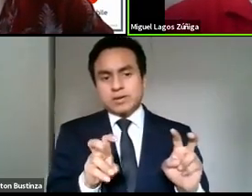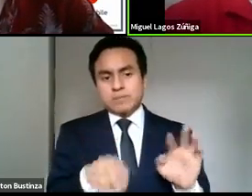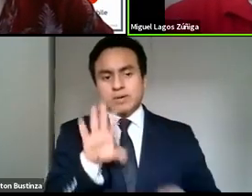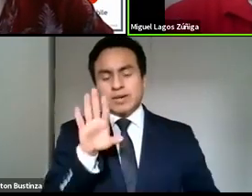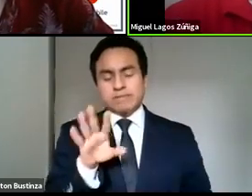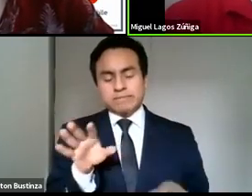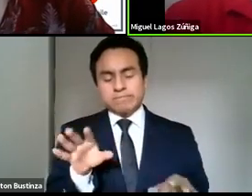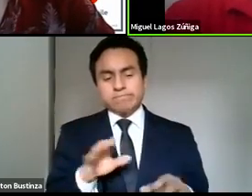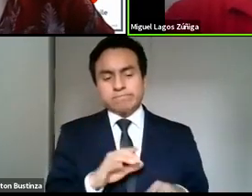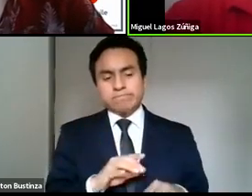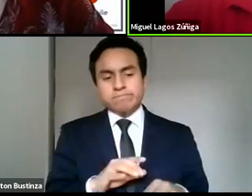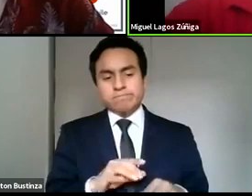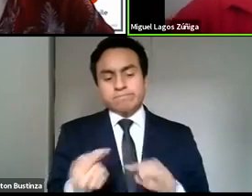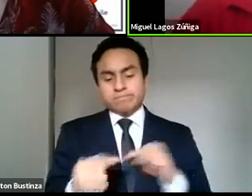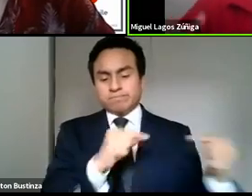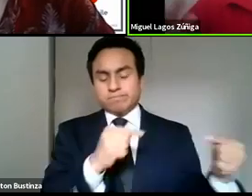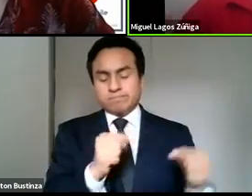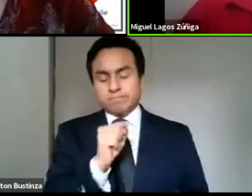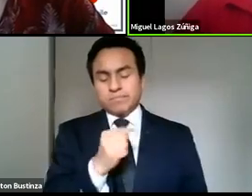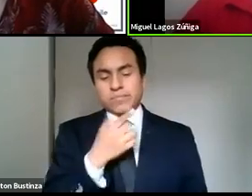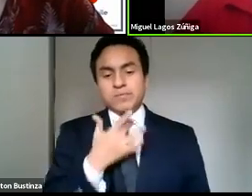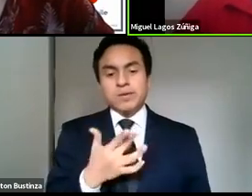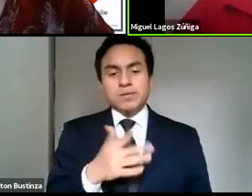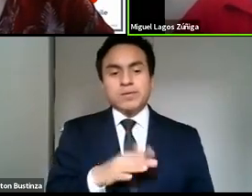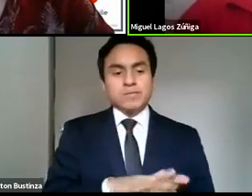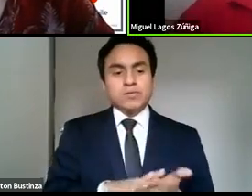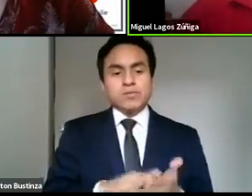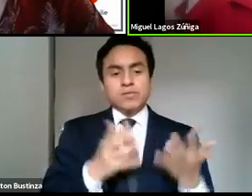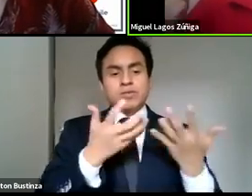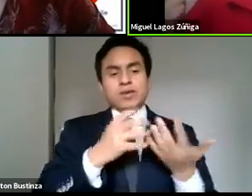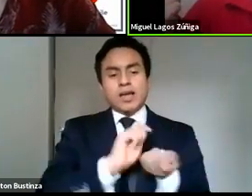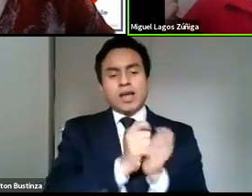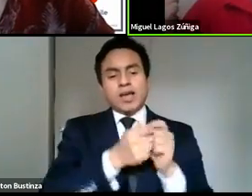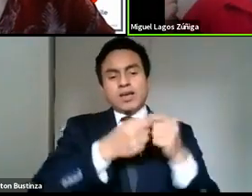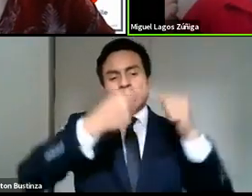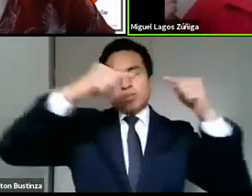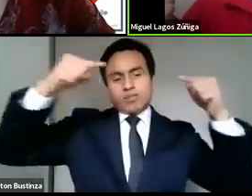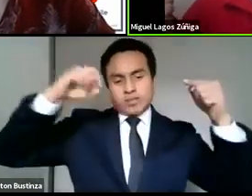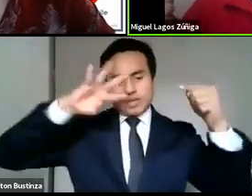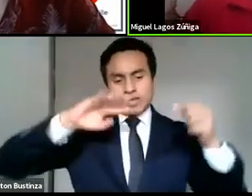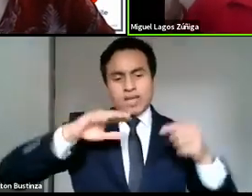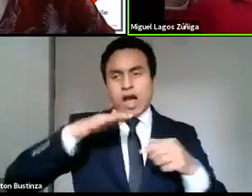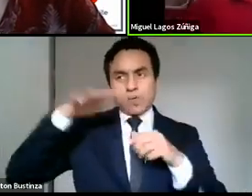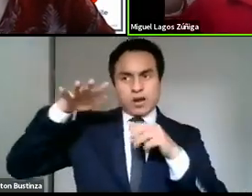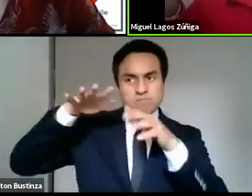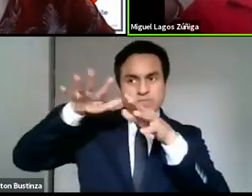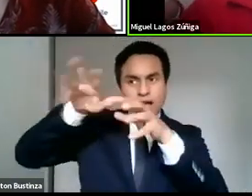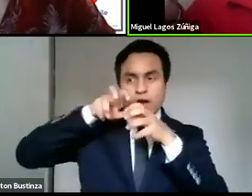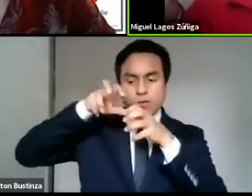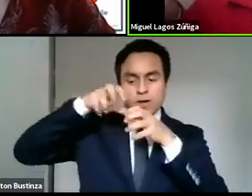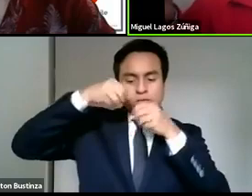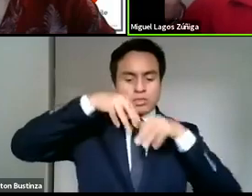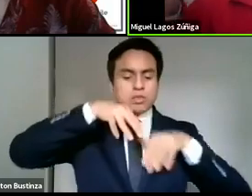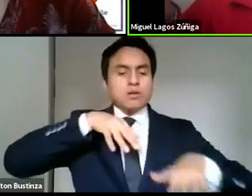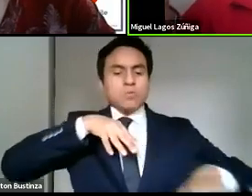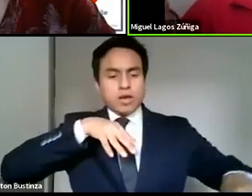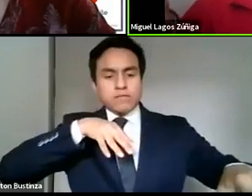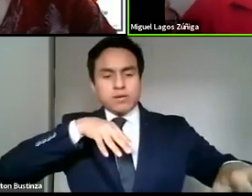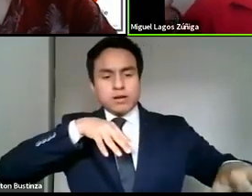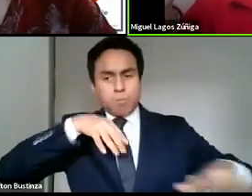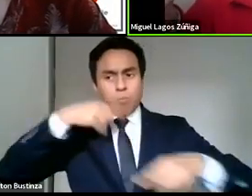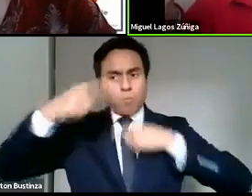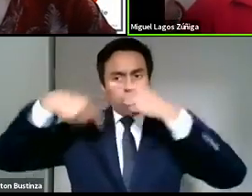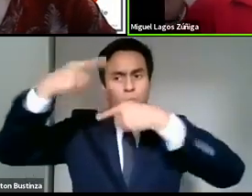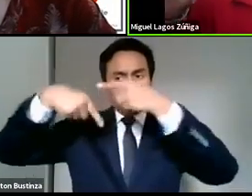susceptible a discusiones porque, por ejemplo, en hidroeléctrica, saca agua, aguas arriba, la devuelve a aguas abajo, genera energía que